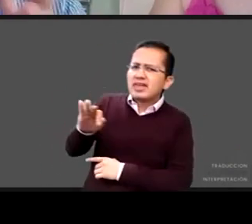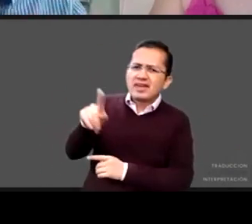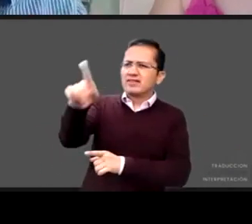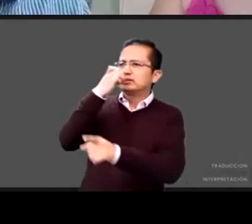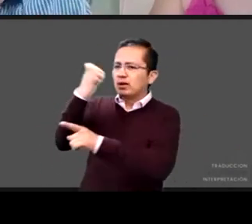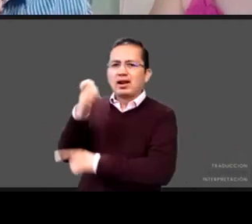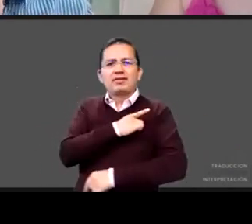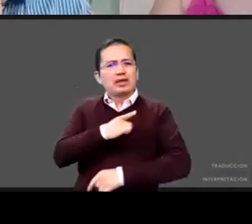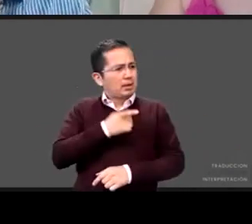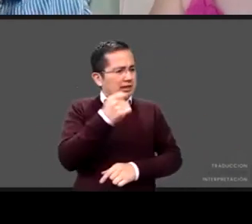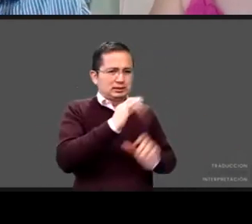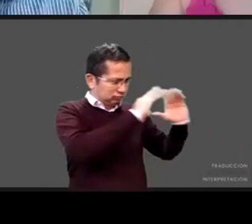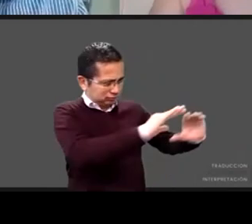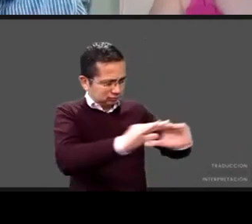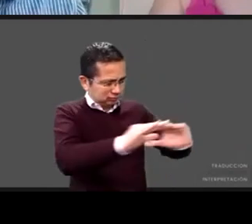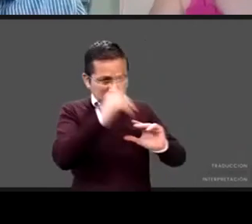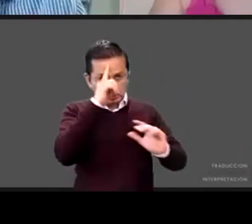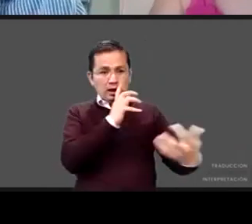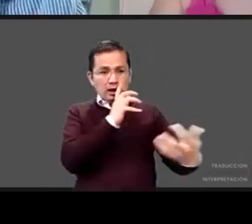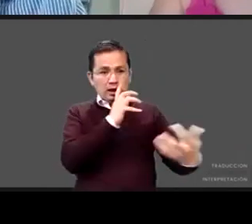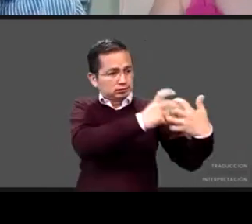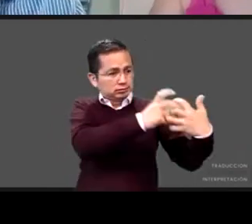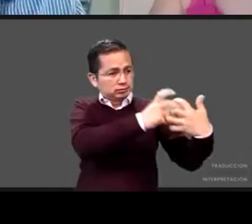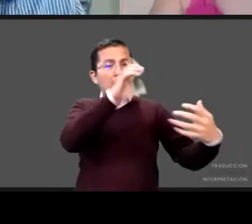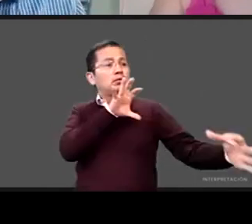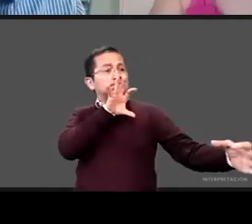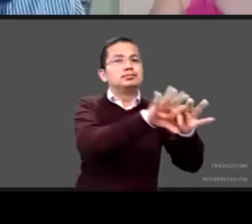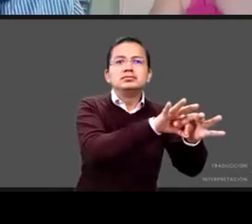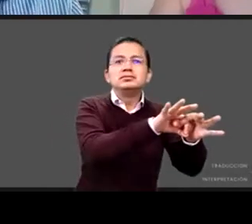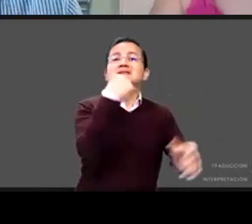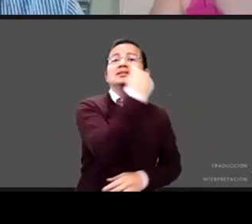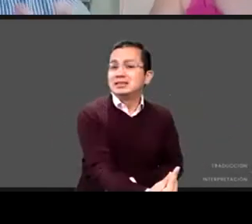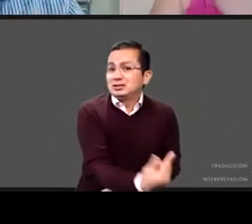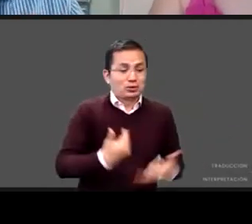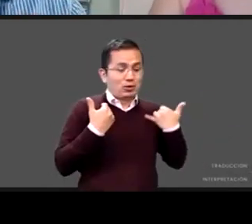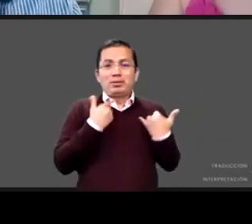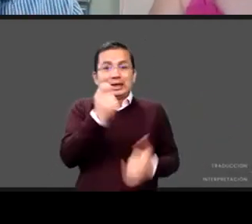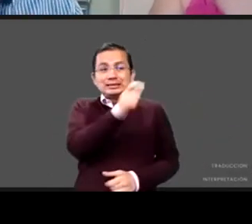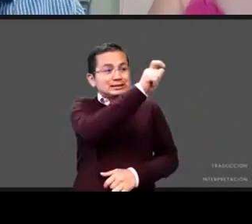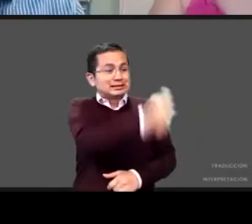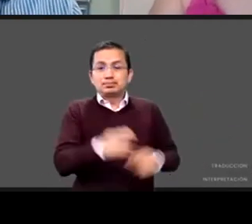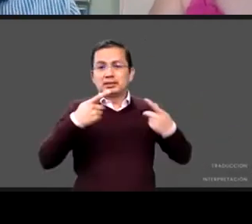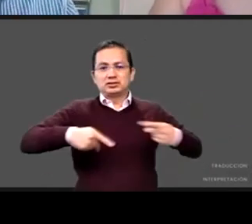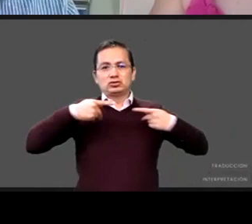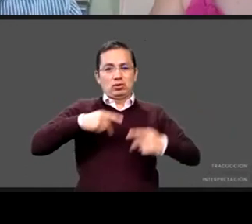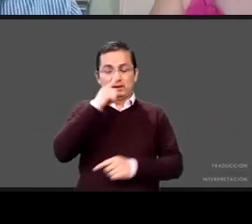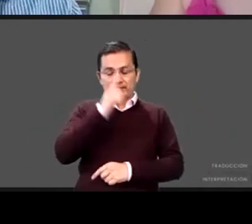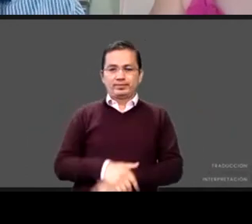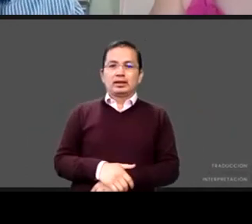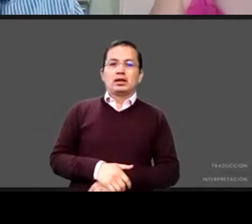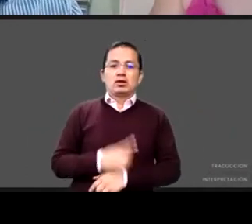yo no sé cuánto puedo mencionar, pero yo estoy entusiasmado porque con UNICEF estamos trabajando para que esto